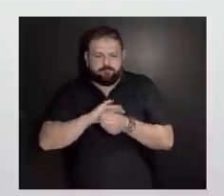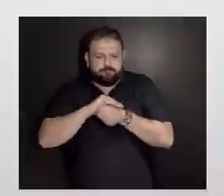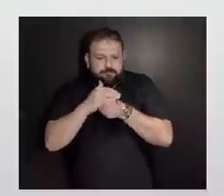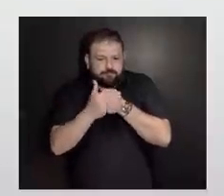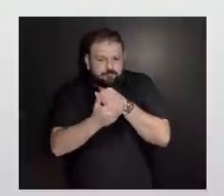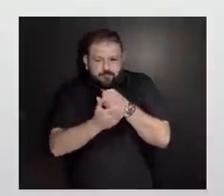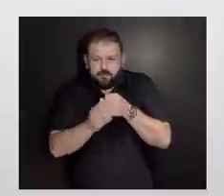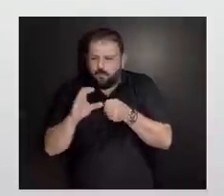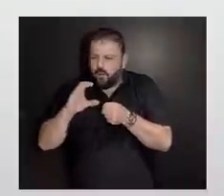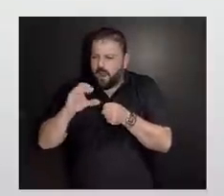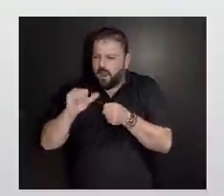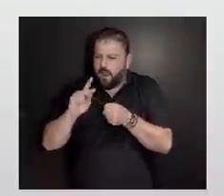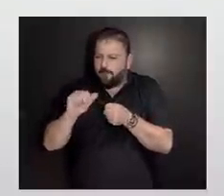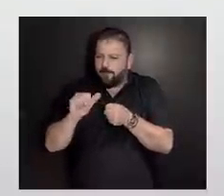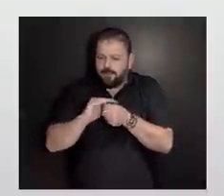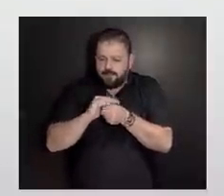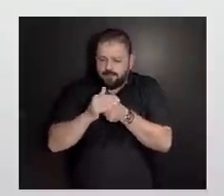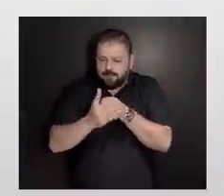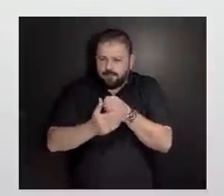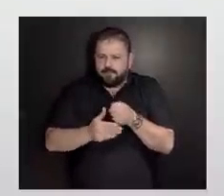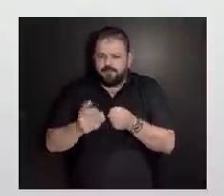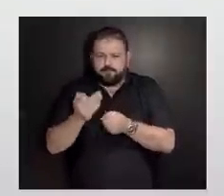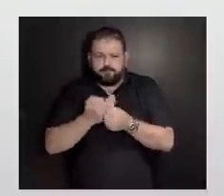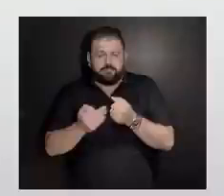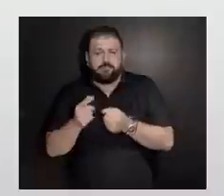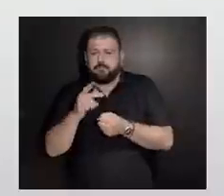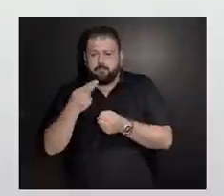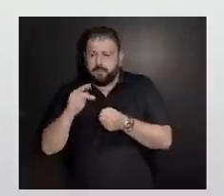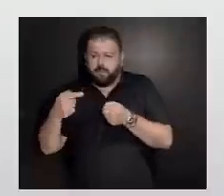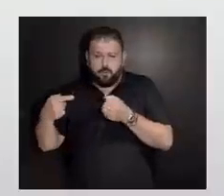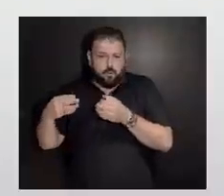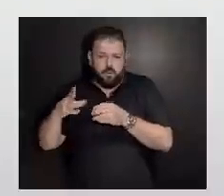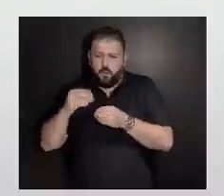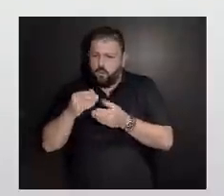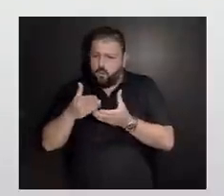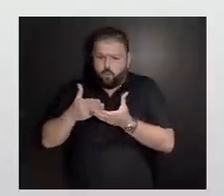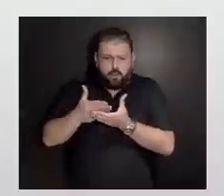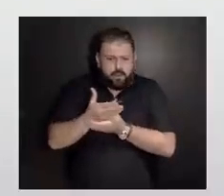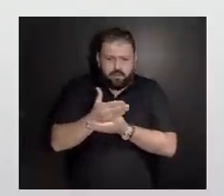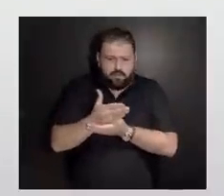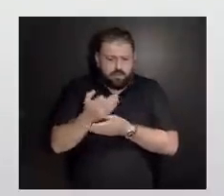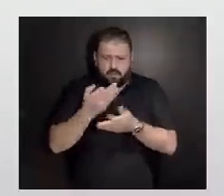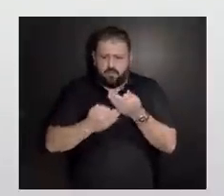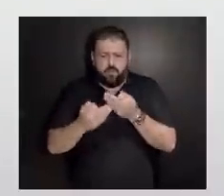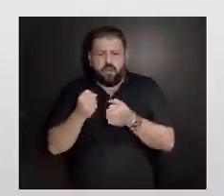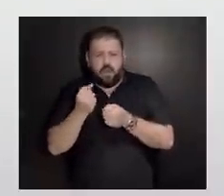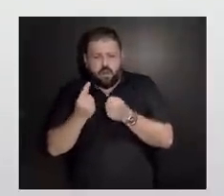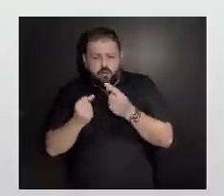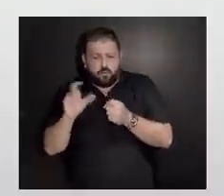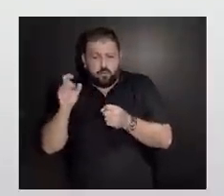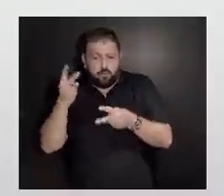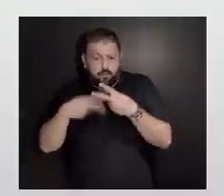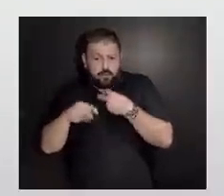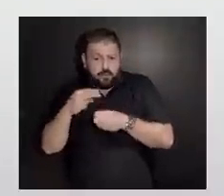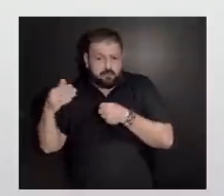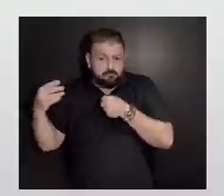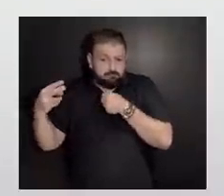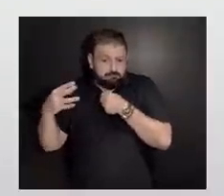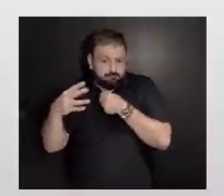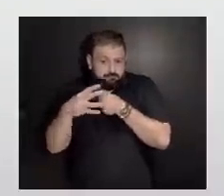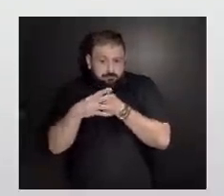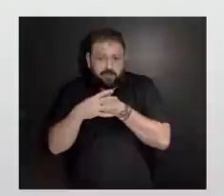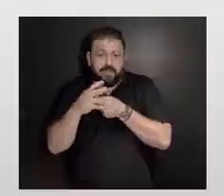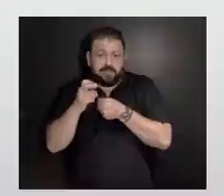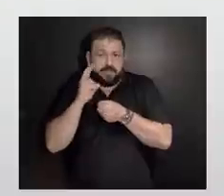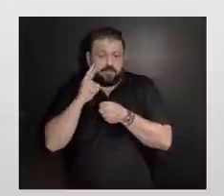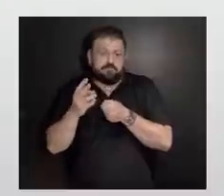es semipermeable, es decir, no puede entrar como todos los componentes que se acerquen a ella, porque si no